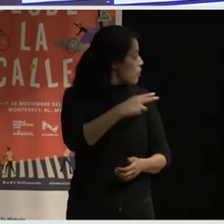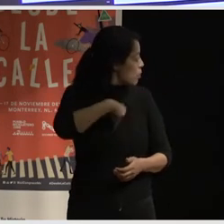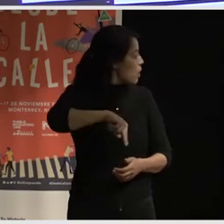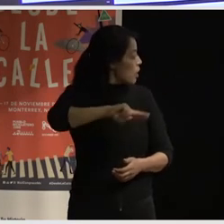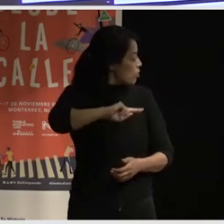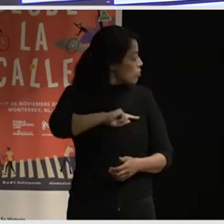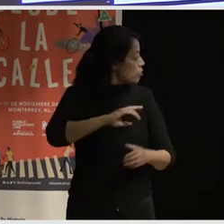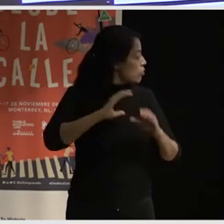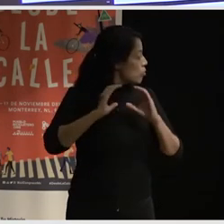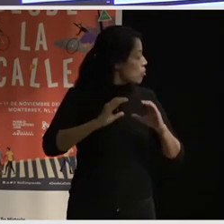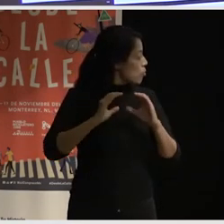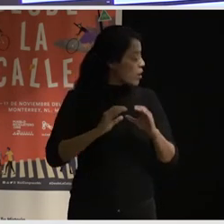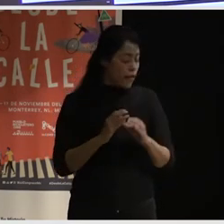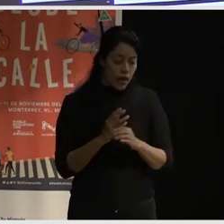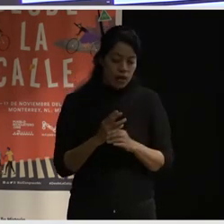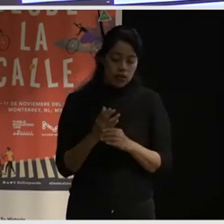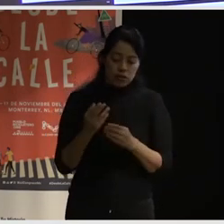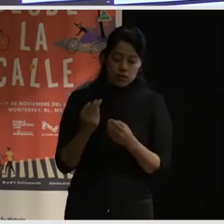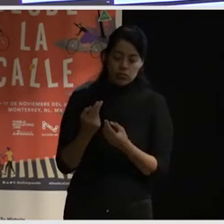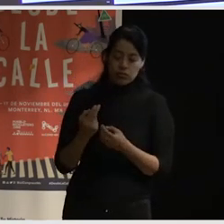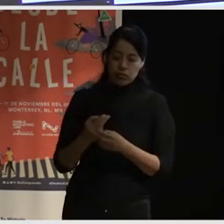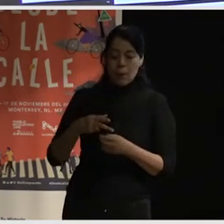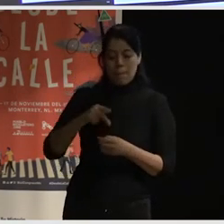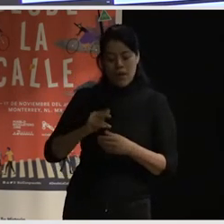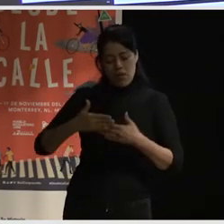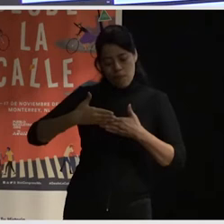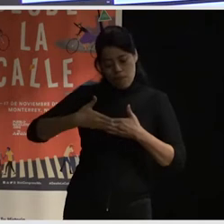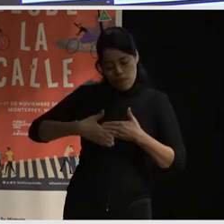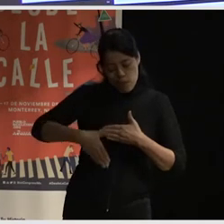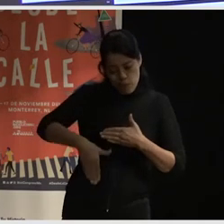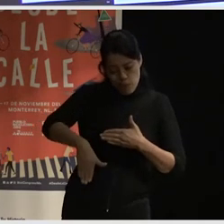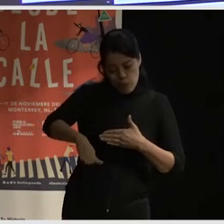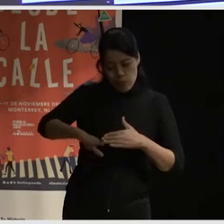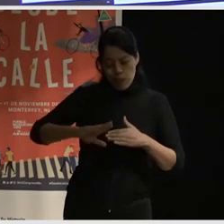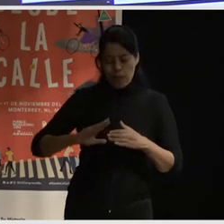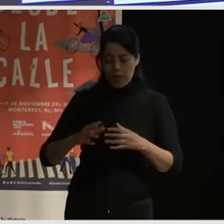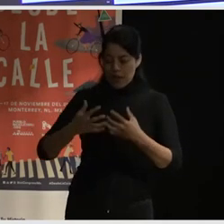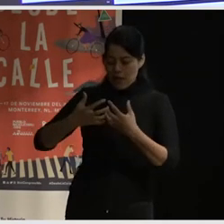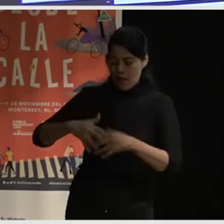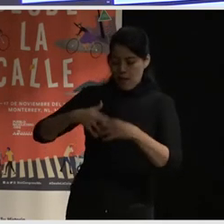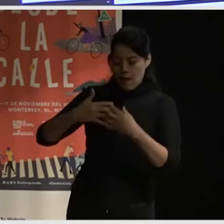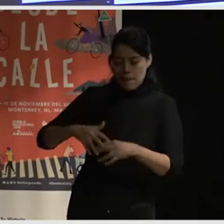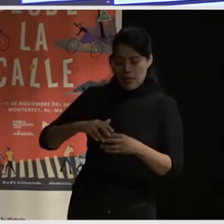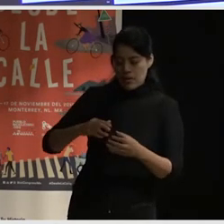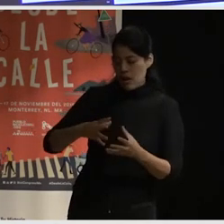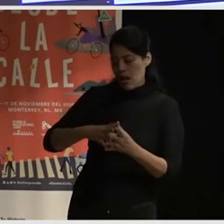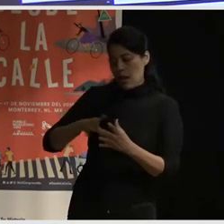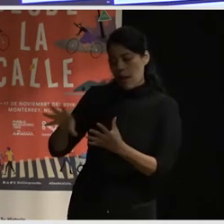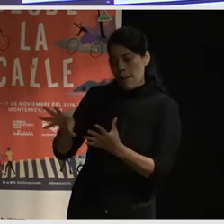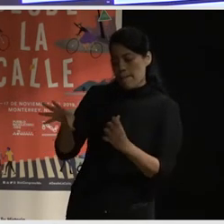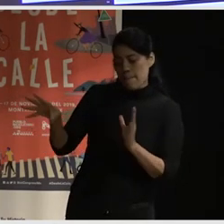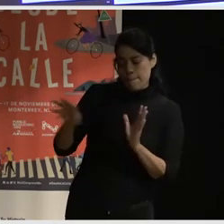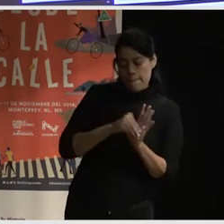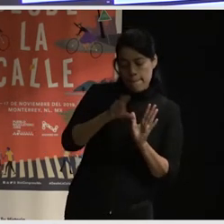cuidar sus recursos pero han expandido toda la frontera digamos toda la maquila ahora la tenemos nosotros